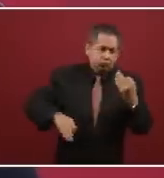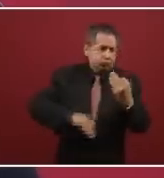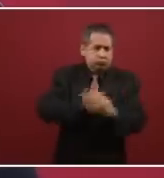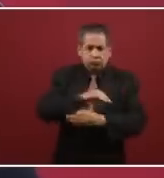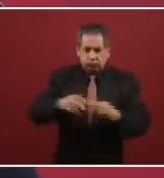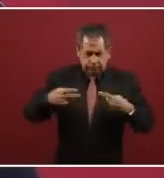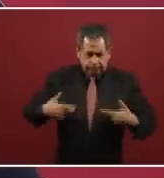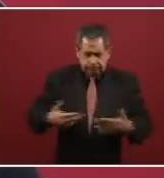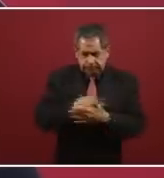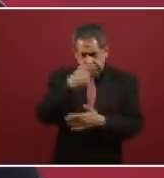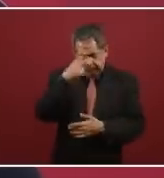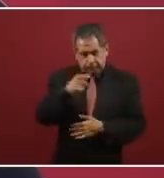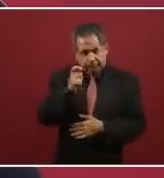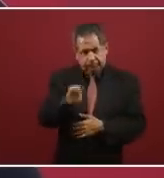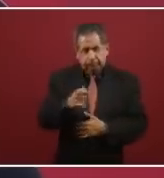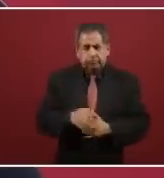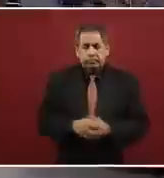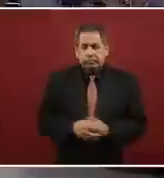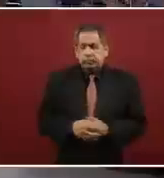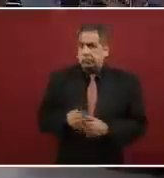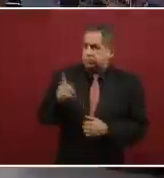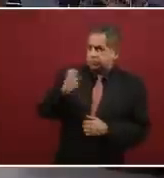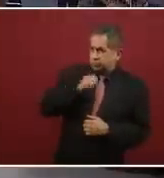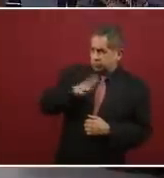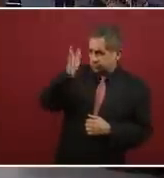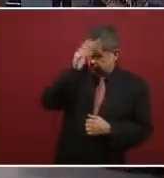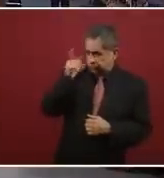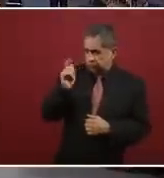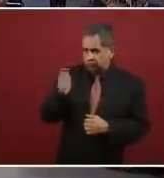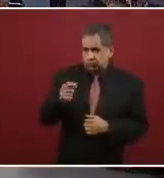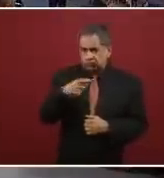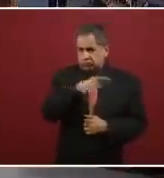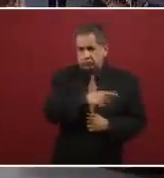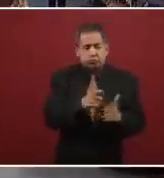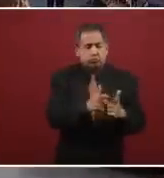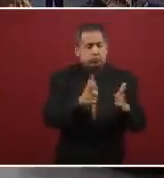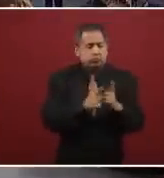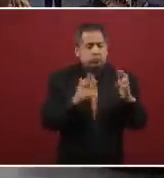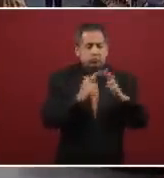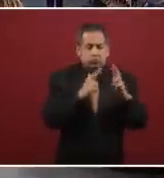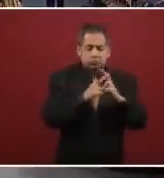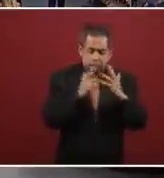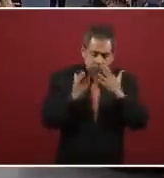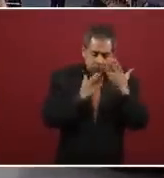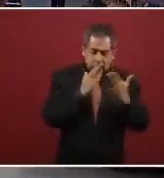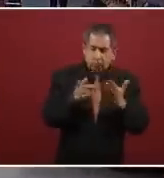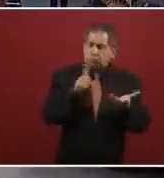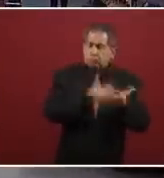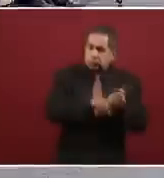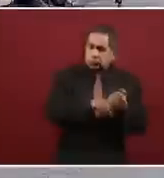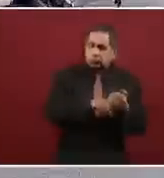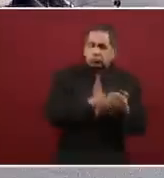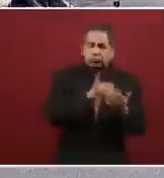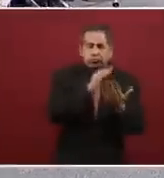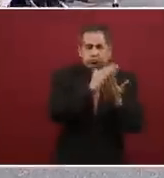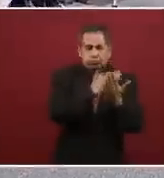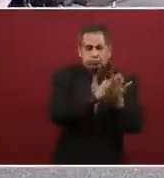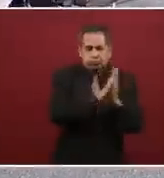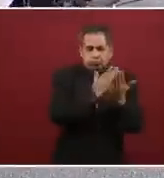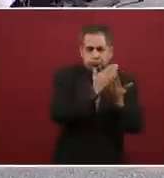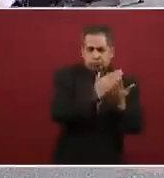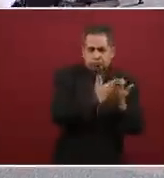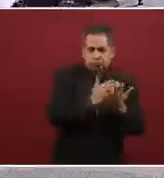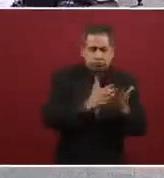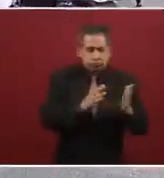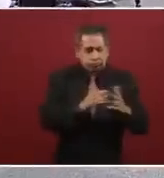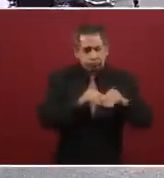mexicanos. Entonces, ¿usted está de acuerdo en que los grupos religiosos estudien en su interior la cartilla moral